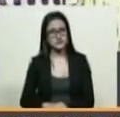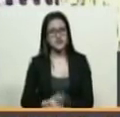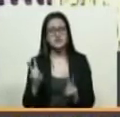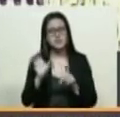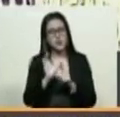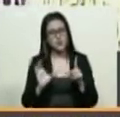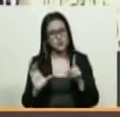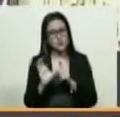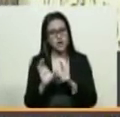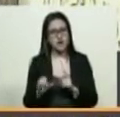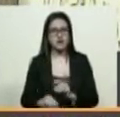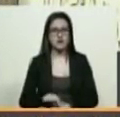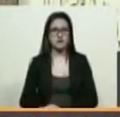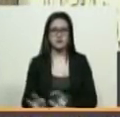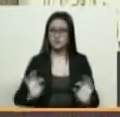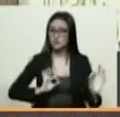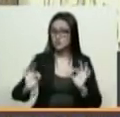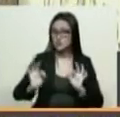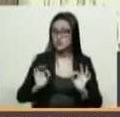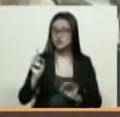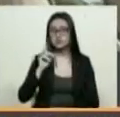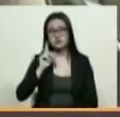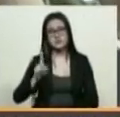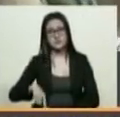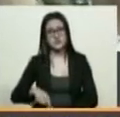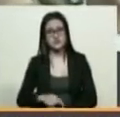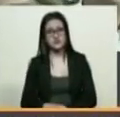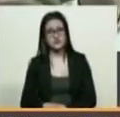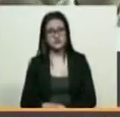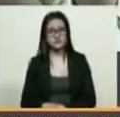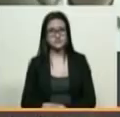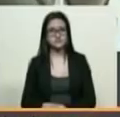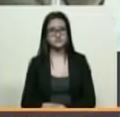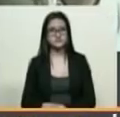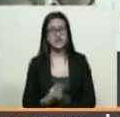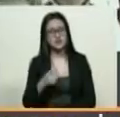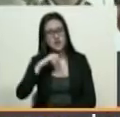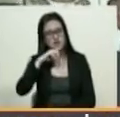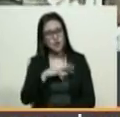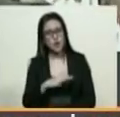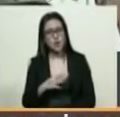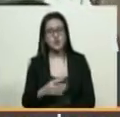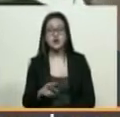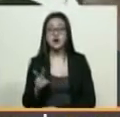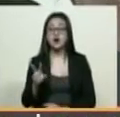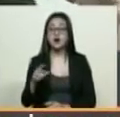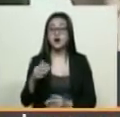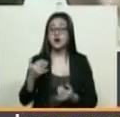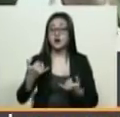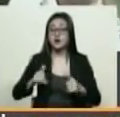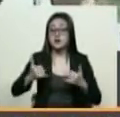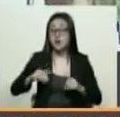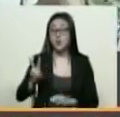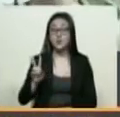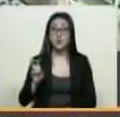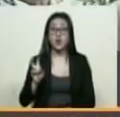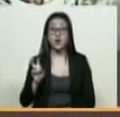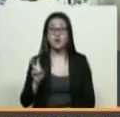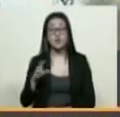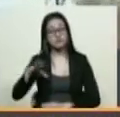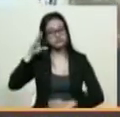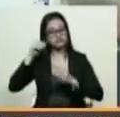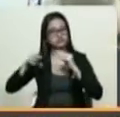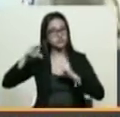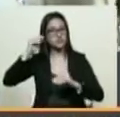cultural. Son referentes para las nuevas generaciones. Pero también debemos